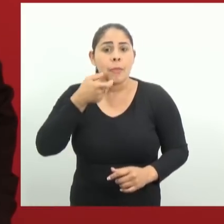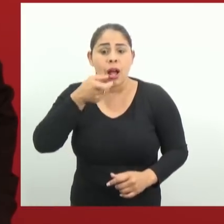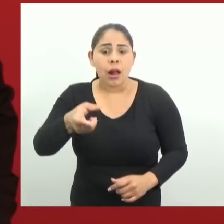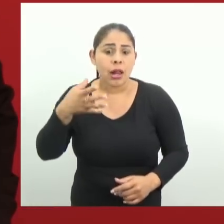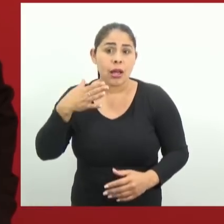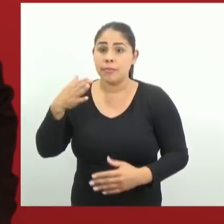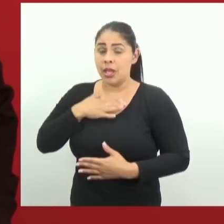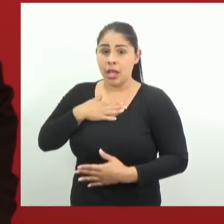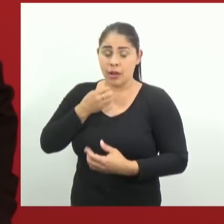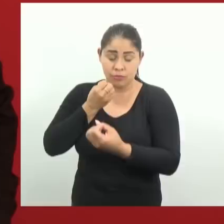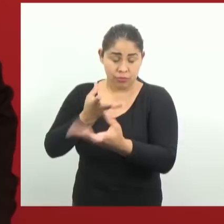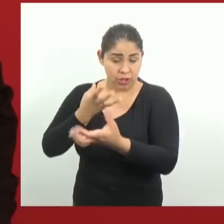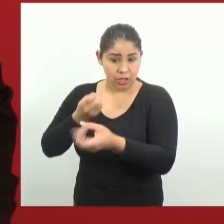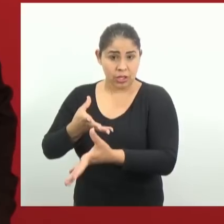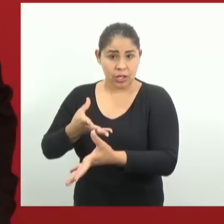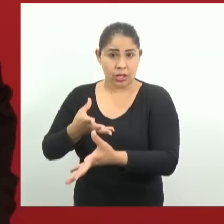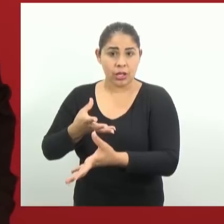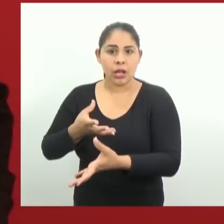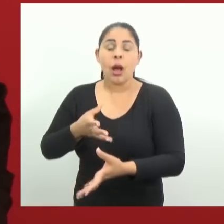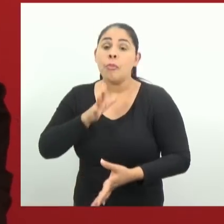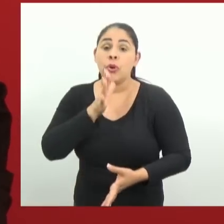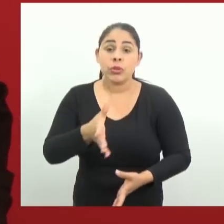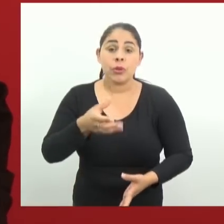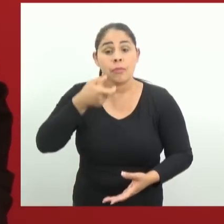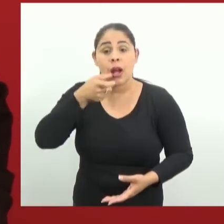porque mi palabra es la que trae fruto.